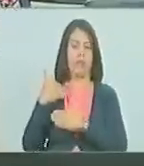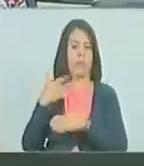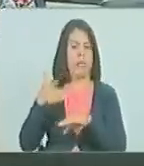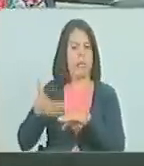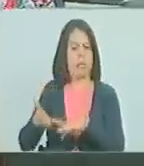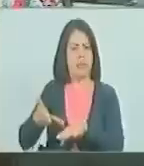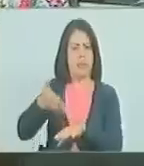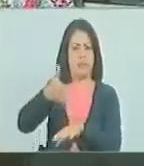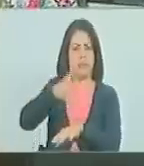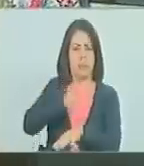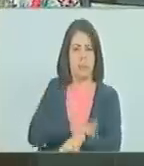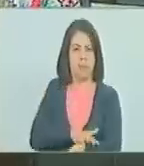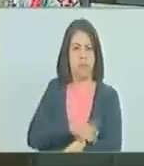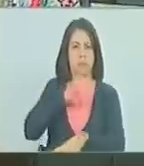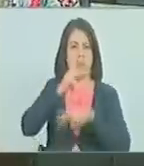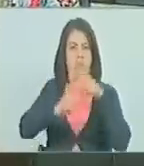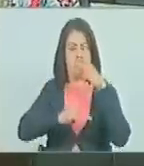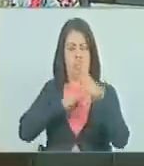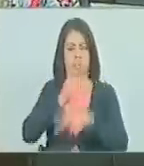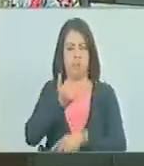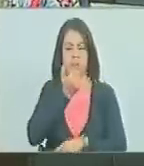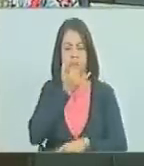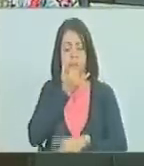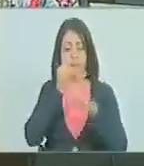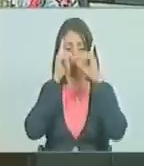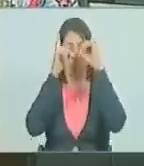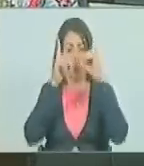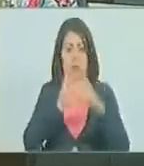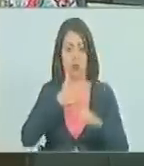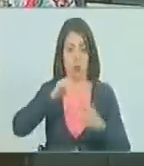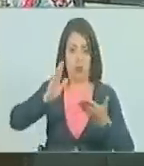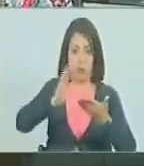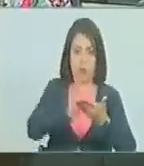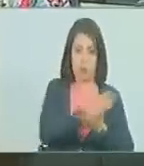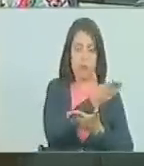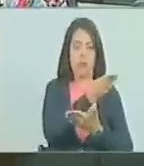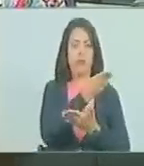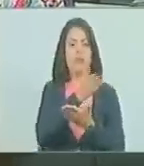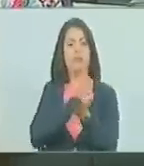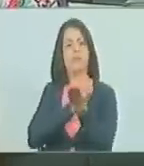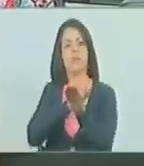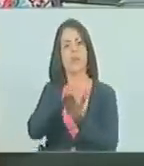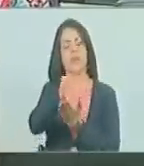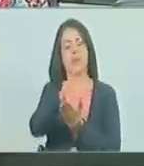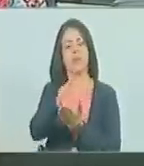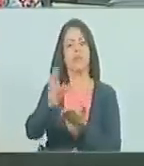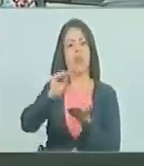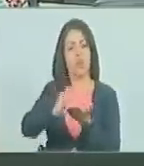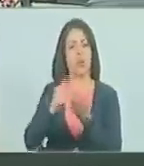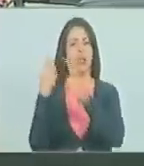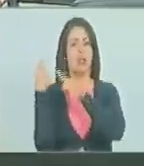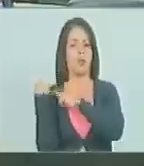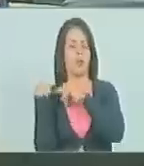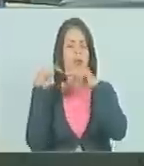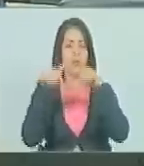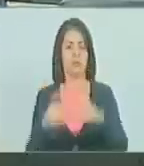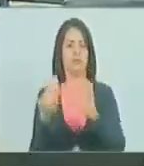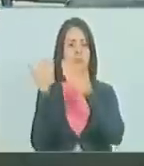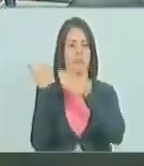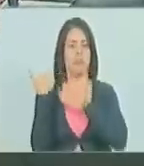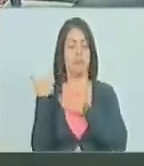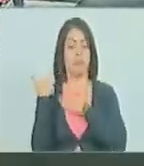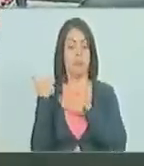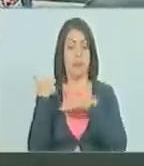agrava con esta política equivocada que decidimos nosotros apartarnos y romper responsablemente, asumiendo